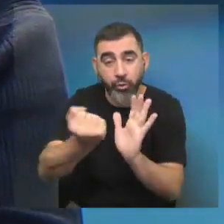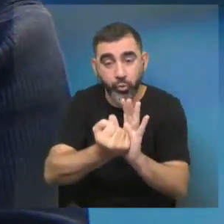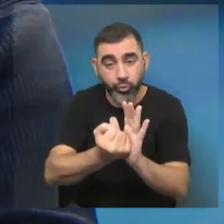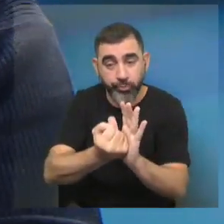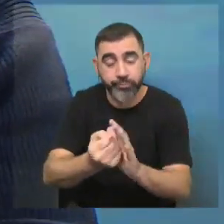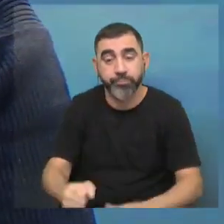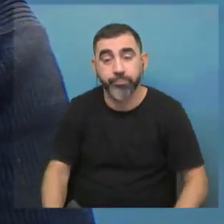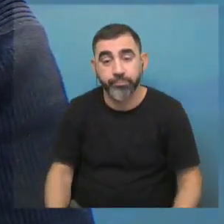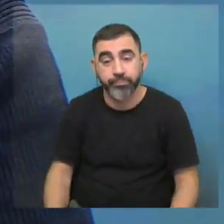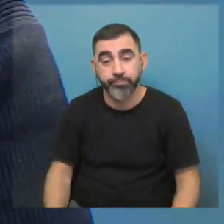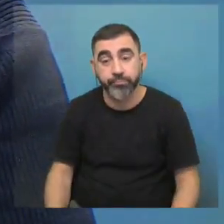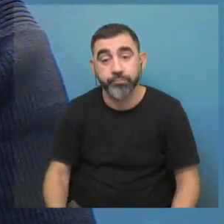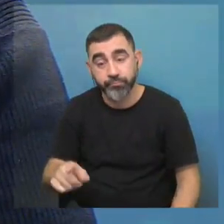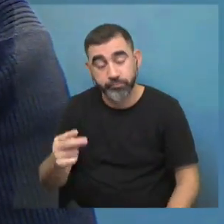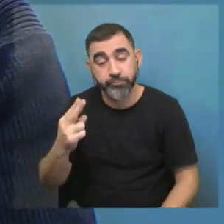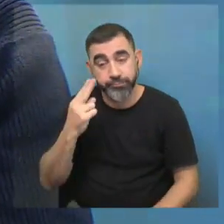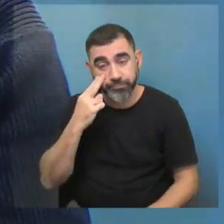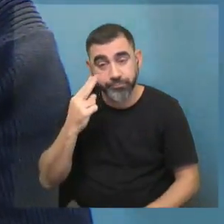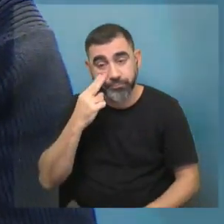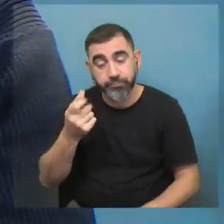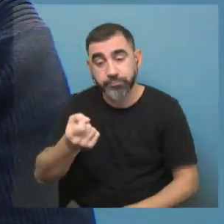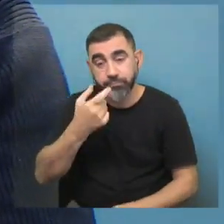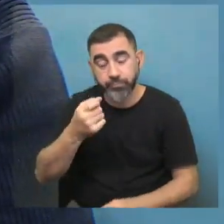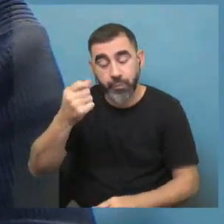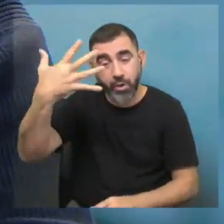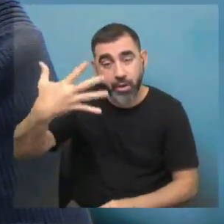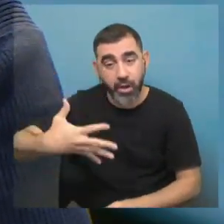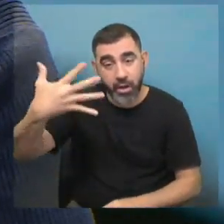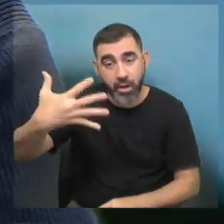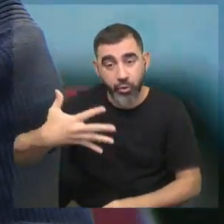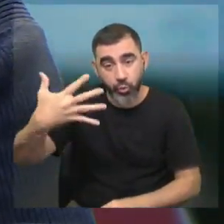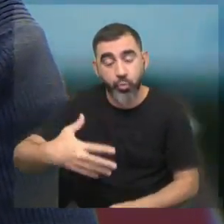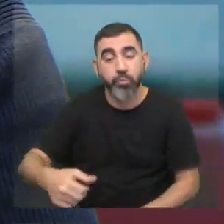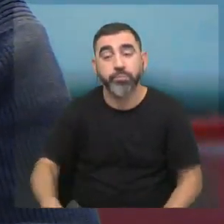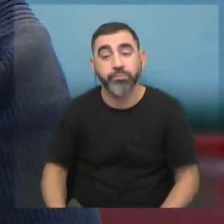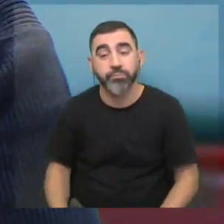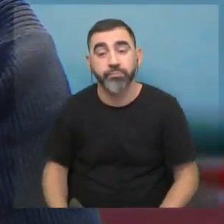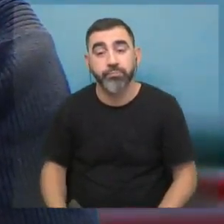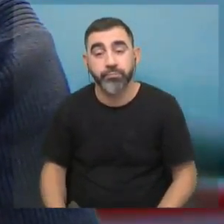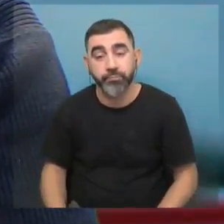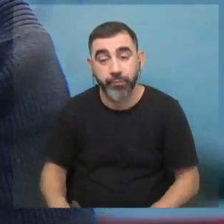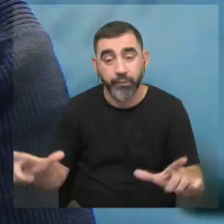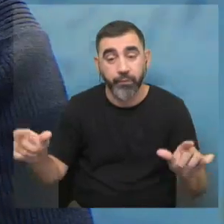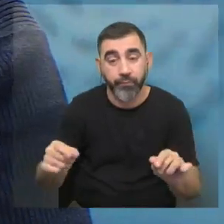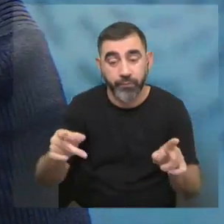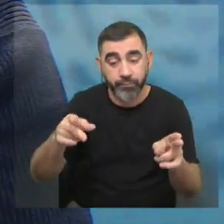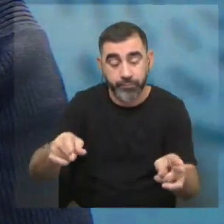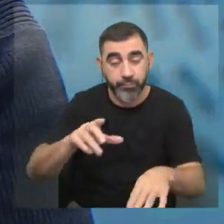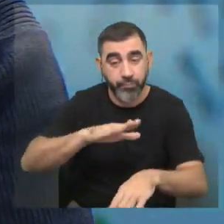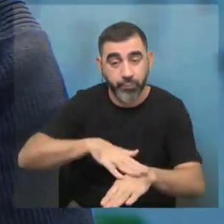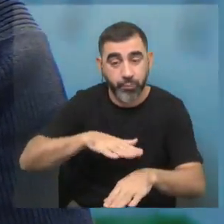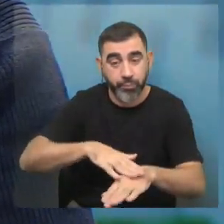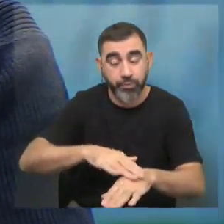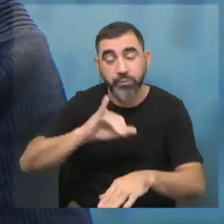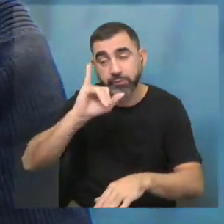son cianobacterias tóxicas o no tóxicas. Entonces ahí radica la importancia del test, que es para detectar cianobacterias tóxicas